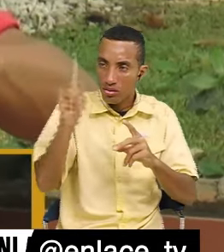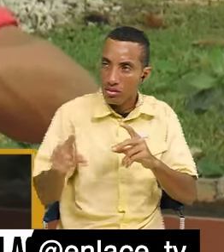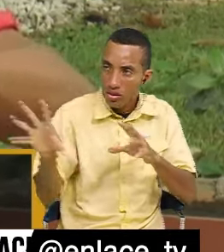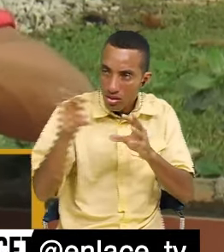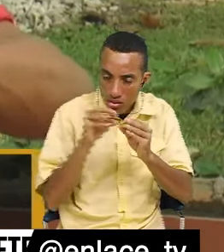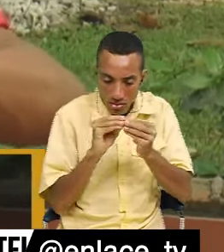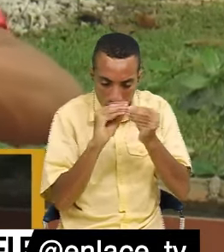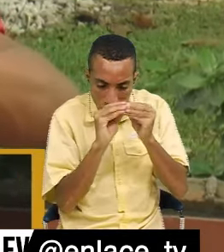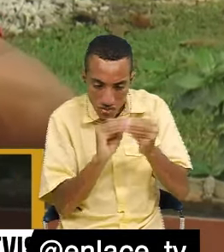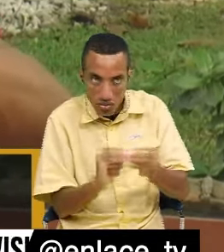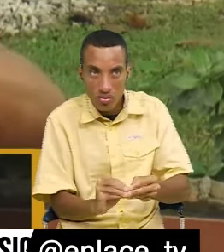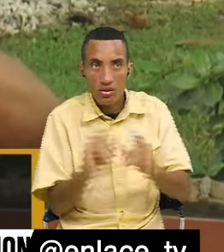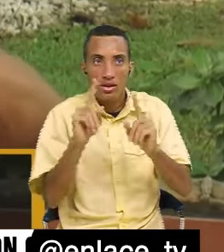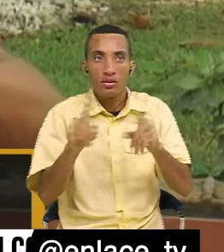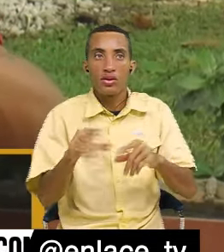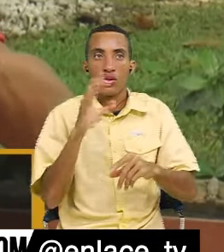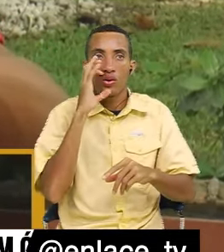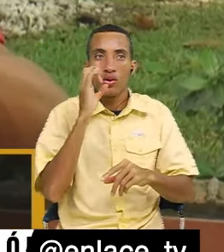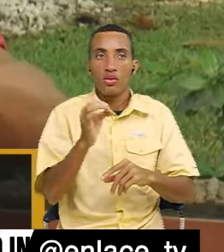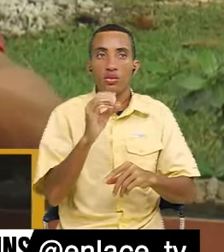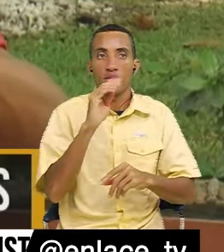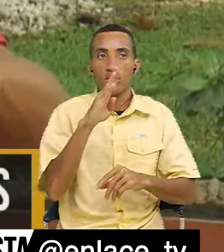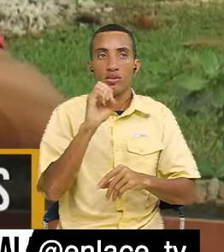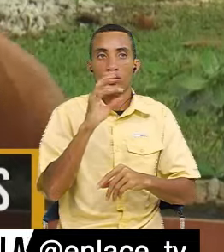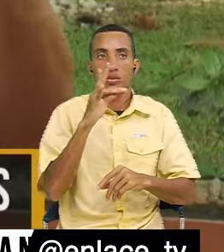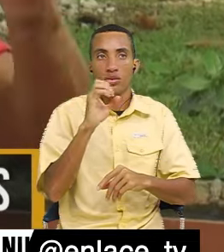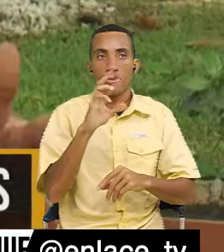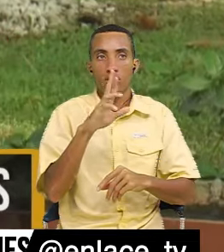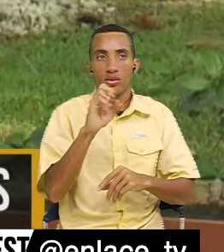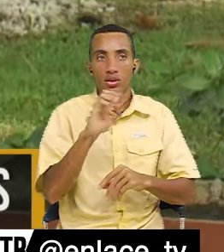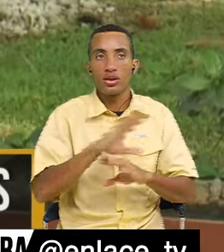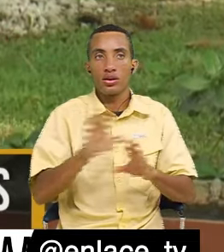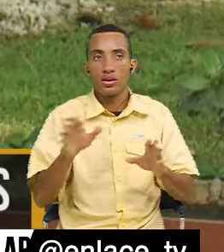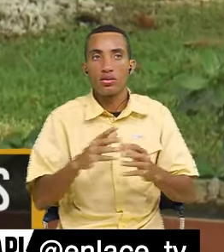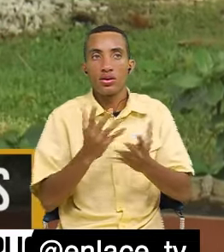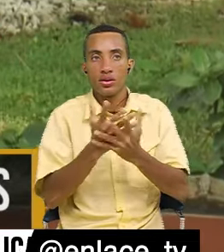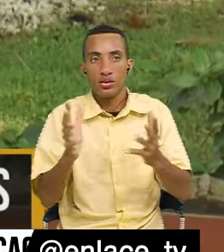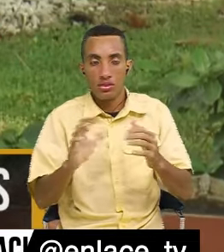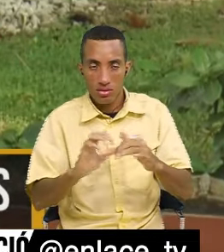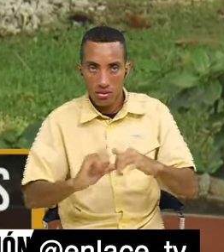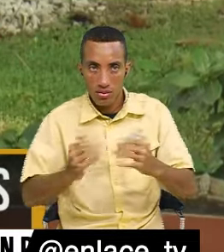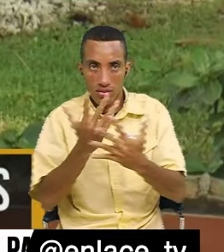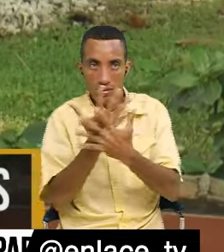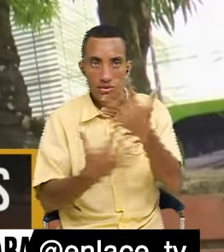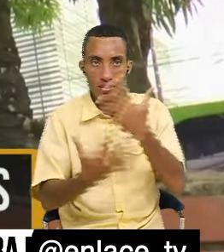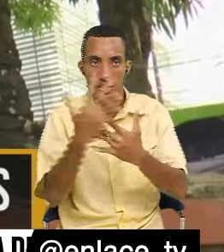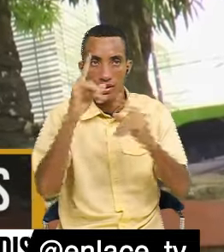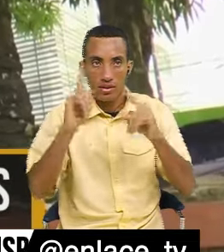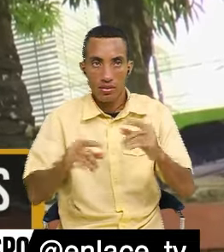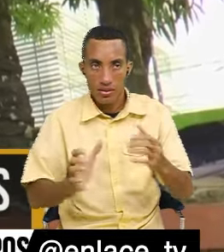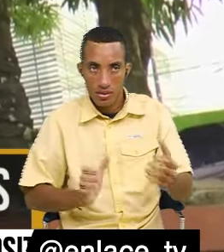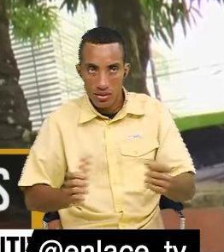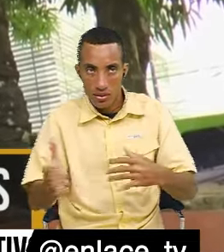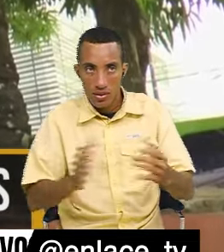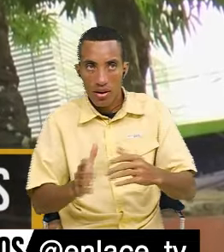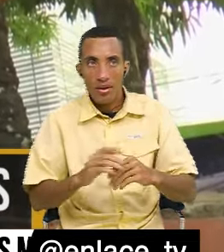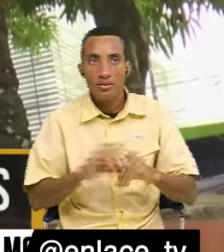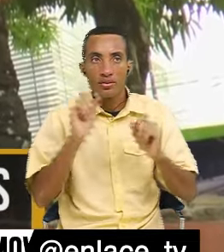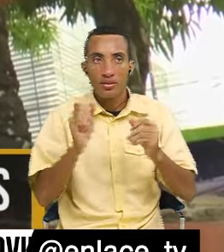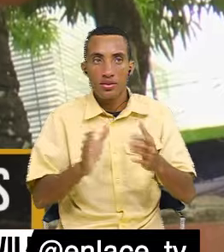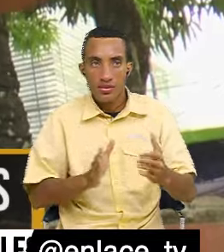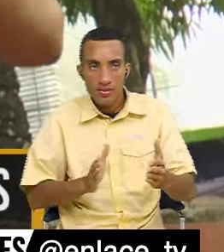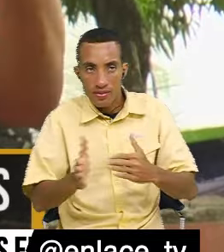el hombre de Botero de Medellín, que él también hace sus cosas también, pero entonces ya también a manos, pero también necesita maquinaria. Jaime tiene la capacidad de